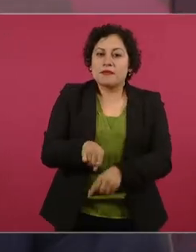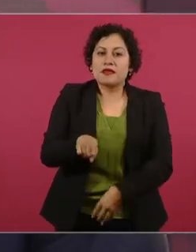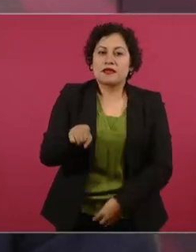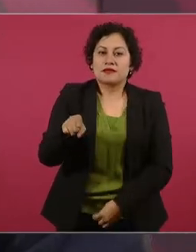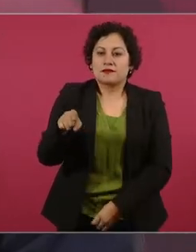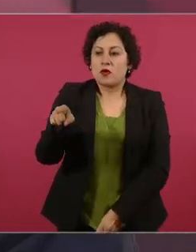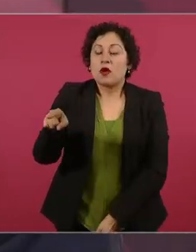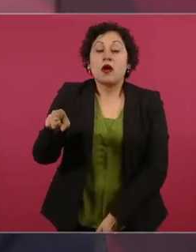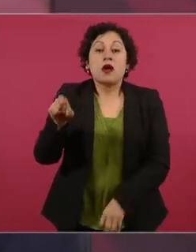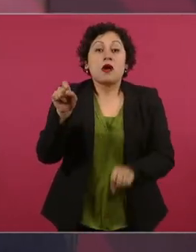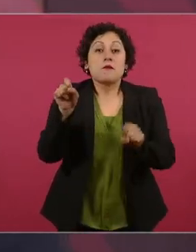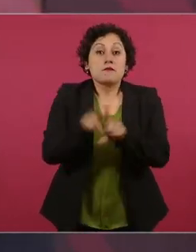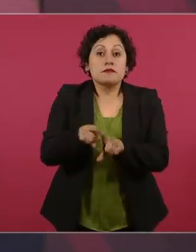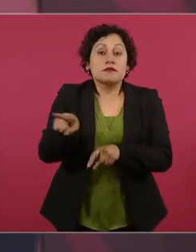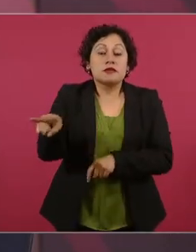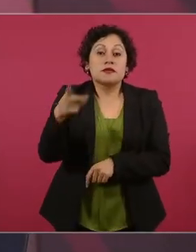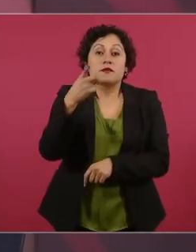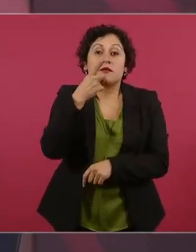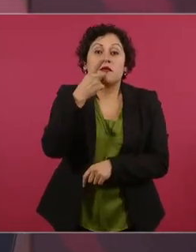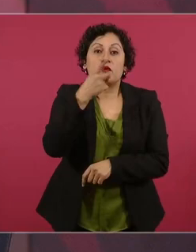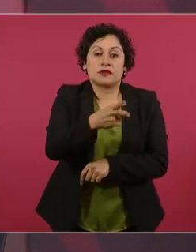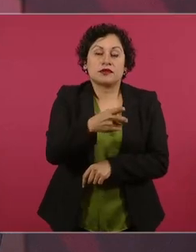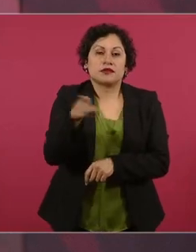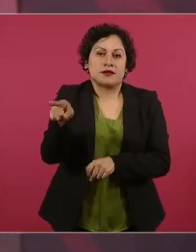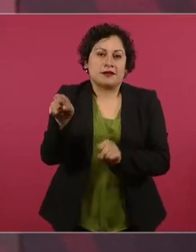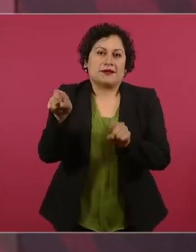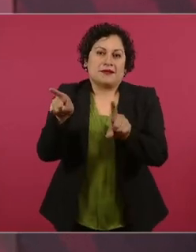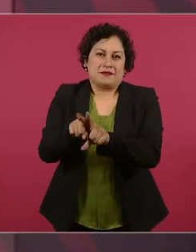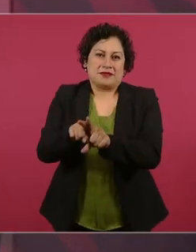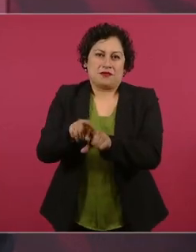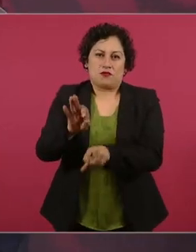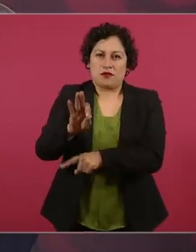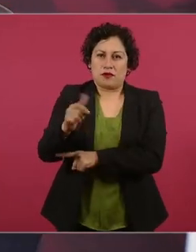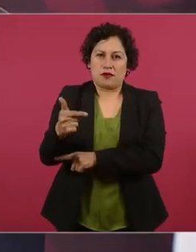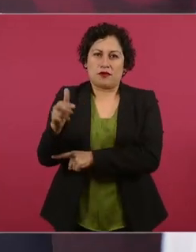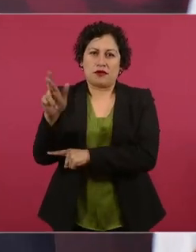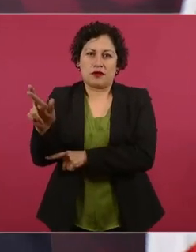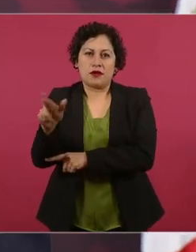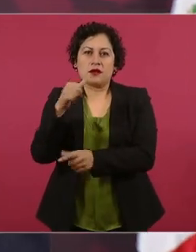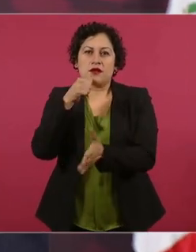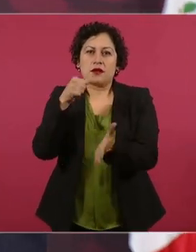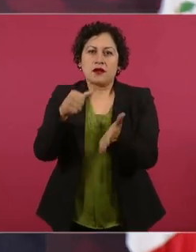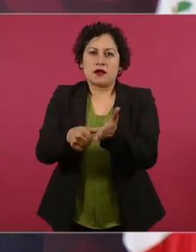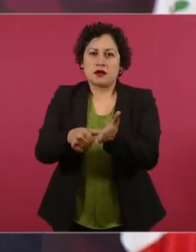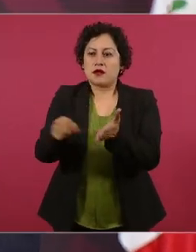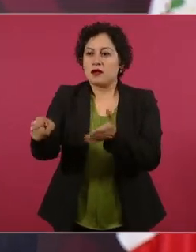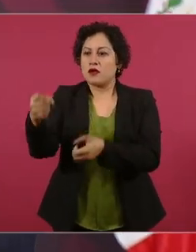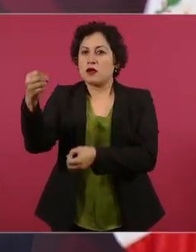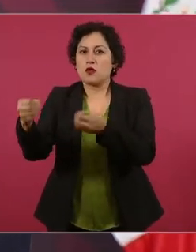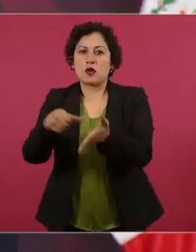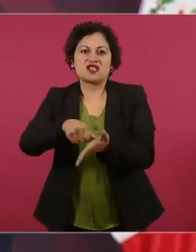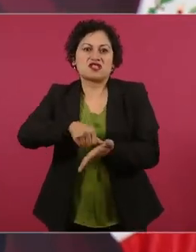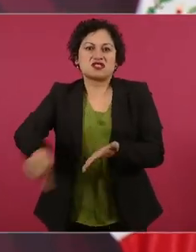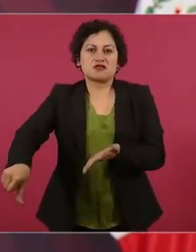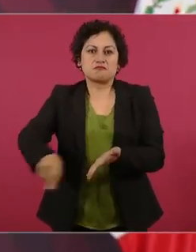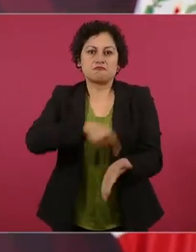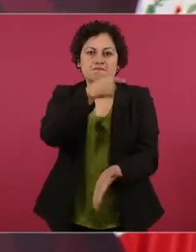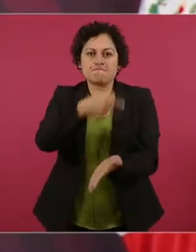de aprehensión a la fiscalía para detener al segundo tirador,